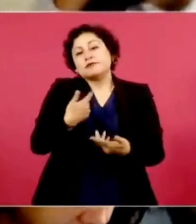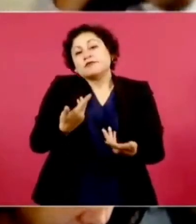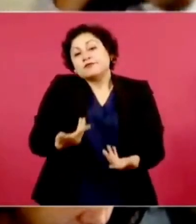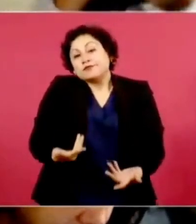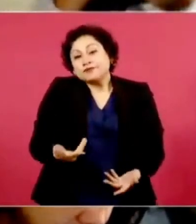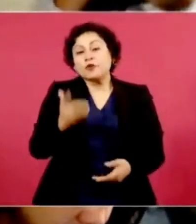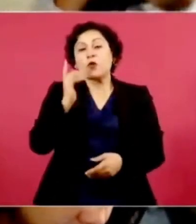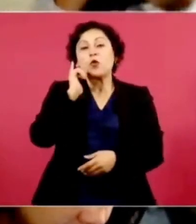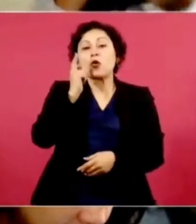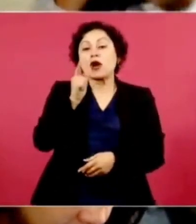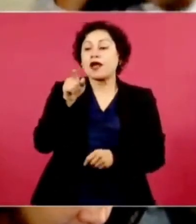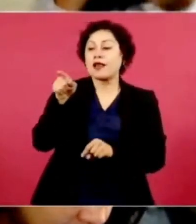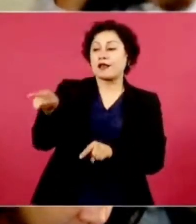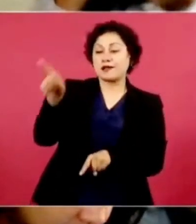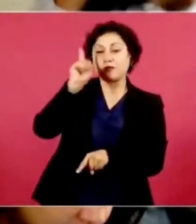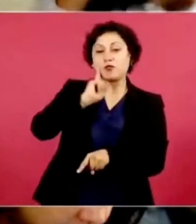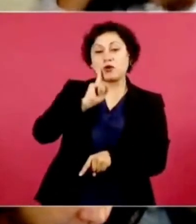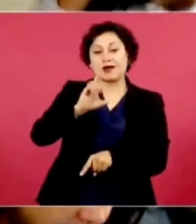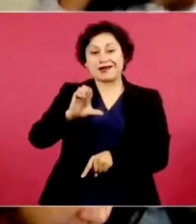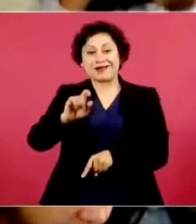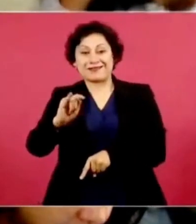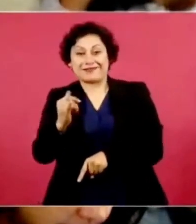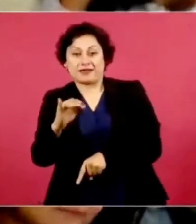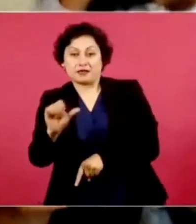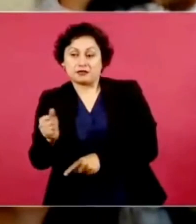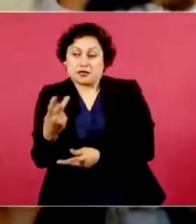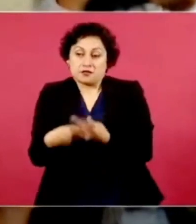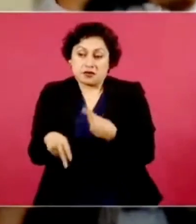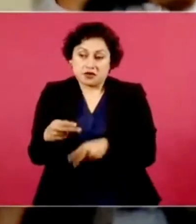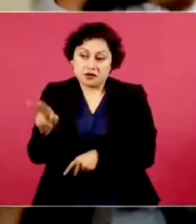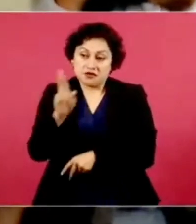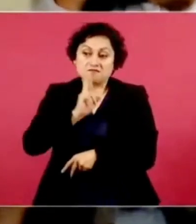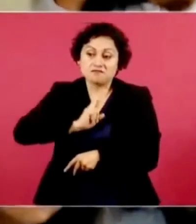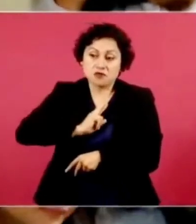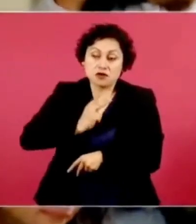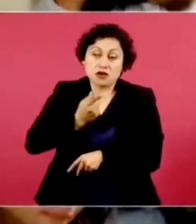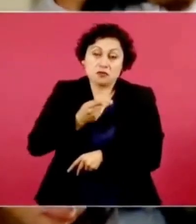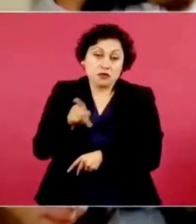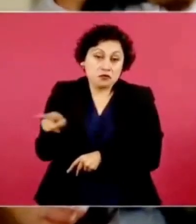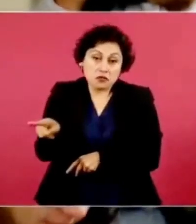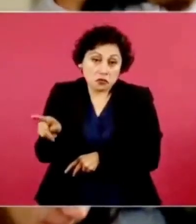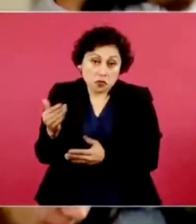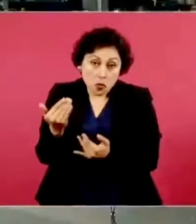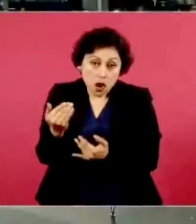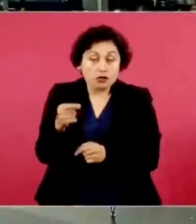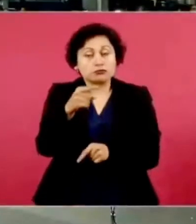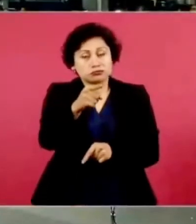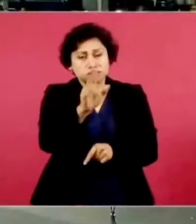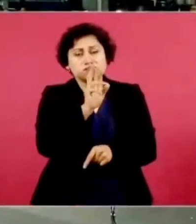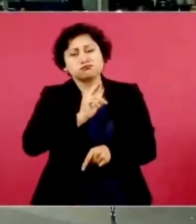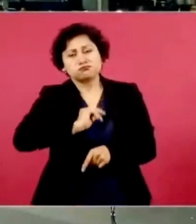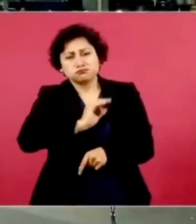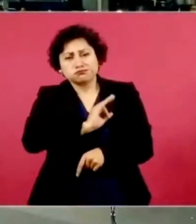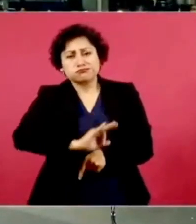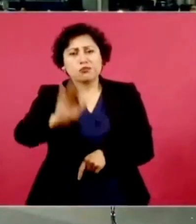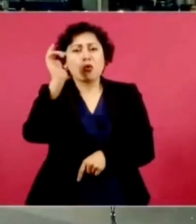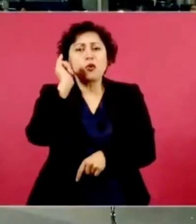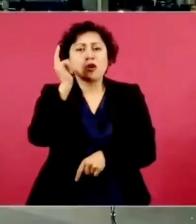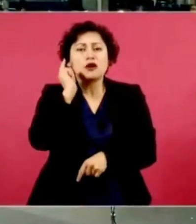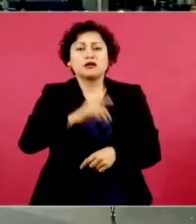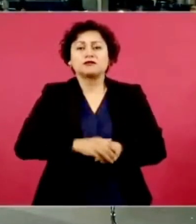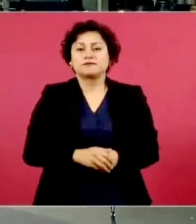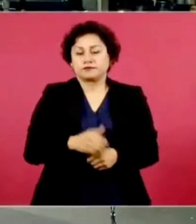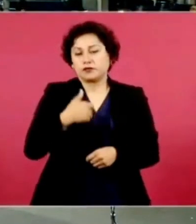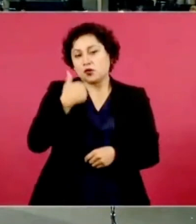para contestar esto, pero ojalá usted tenga información también. Y además de que me gustaría saber de la nueva